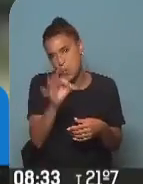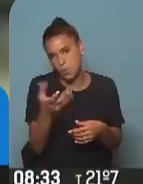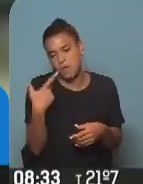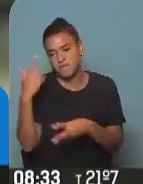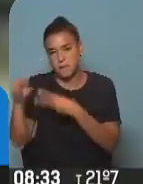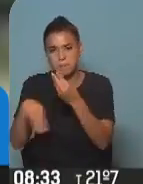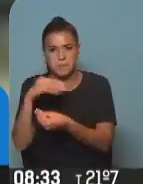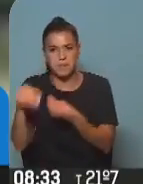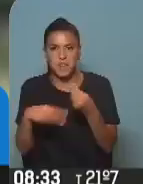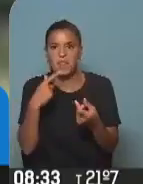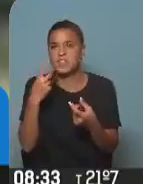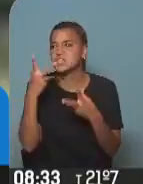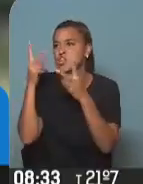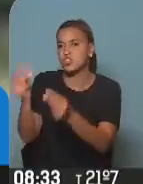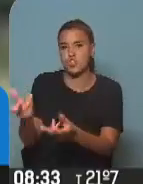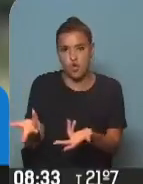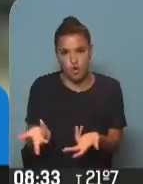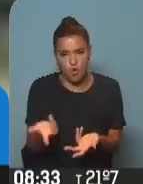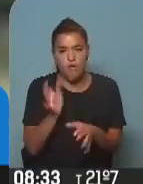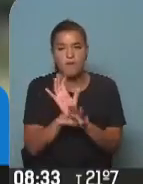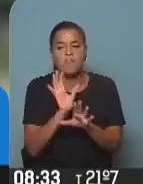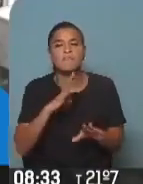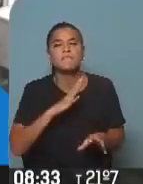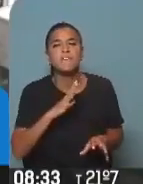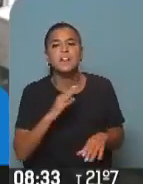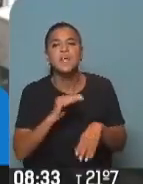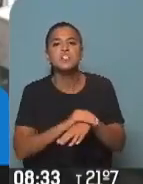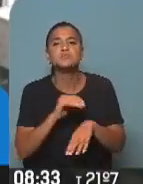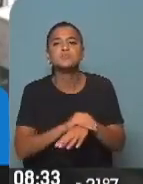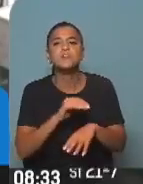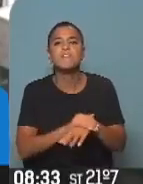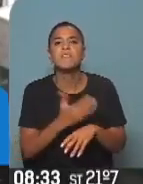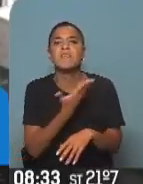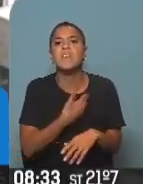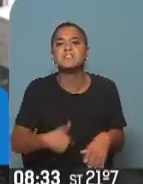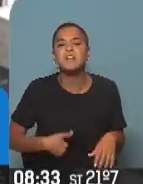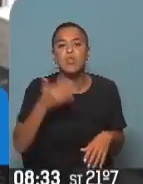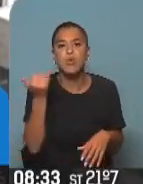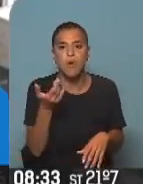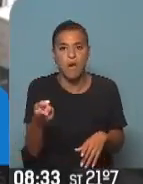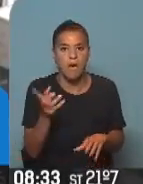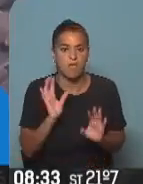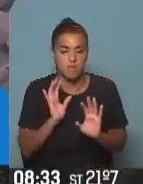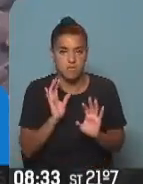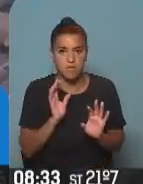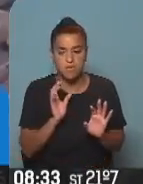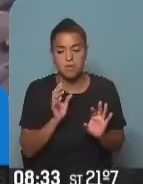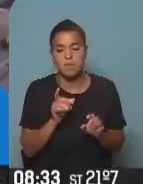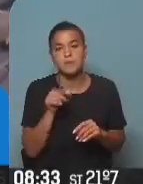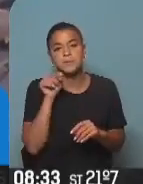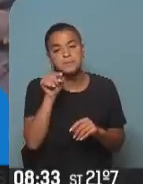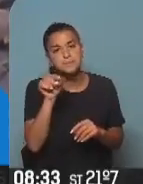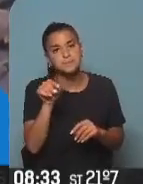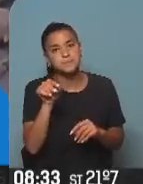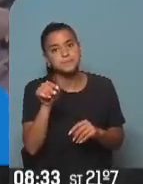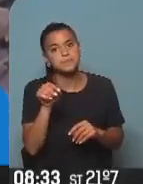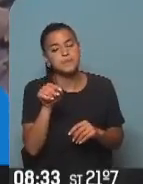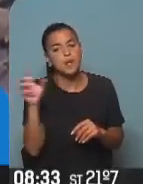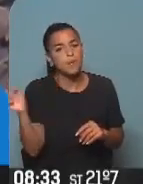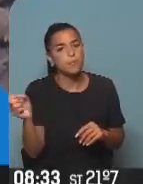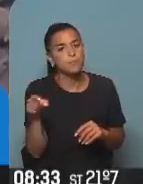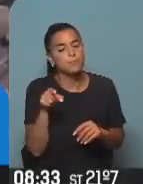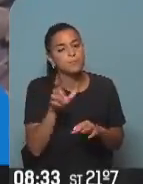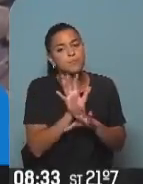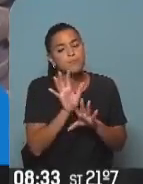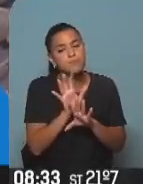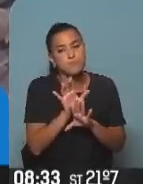familiar cuando todavía no se ha determinado el nivel de responsabilidad del Estado ser querellante. Es decir, que yo creo que ahí eso es muy a la medida